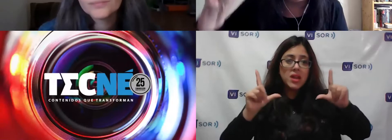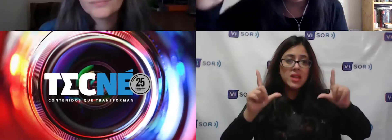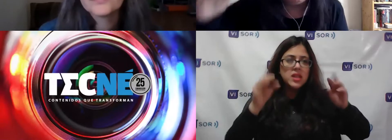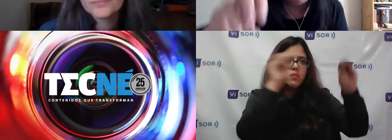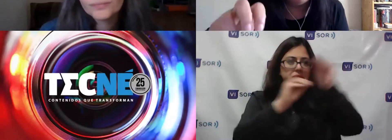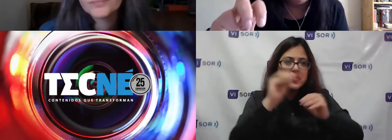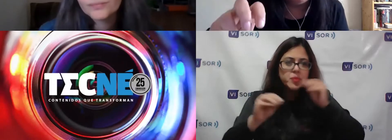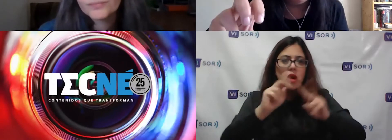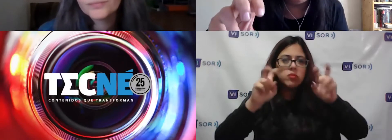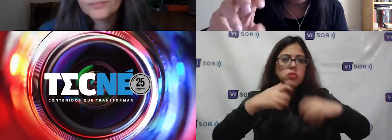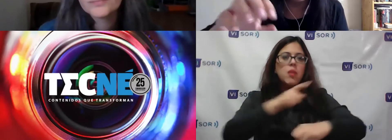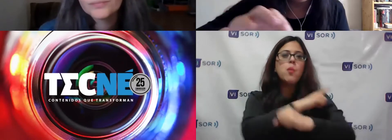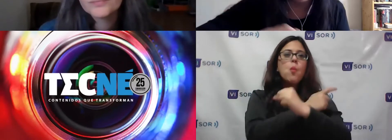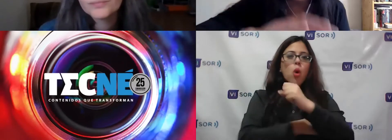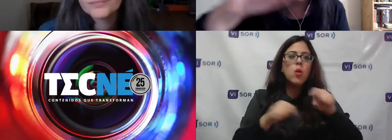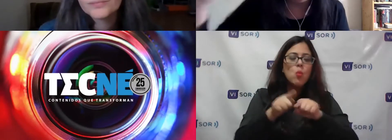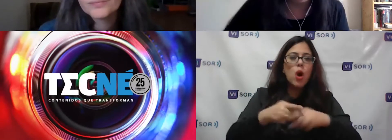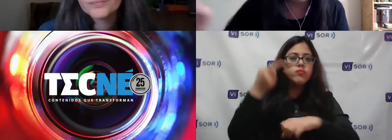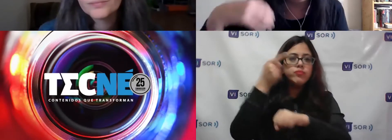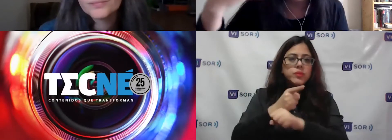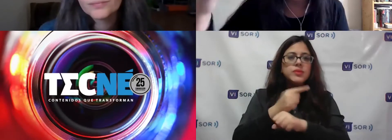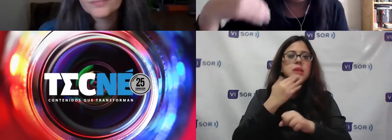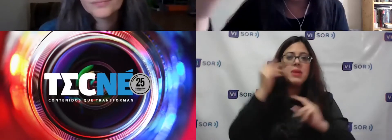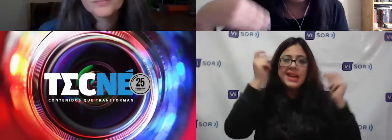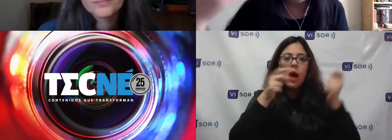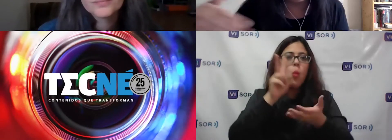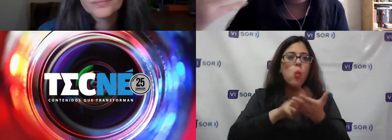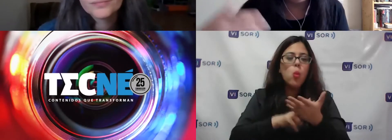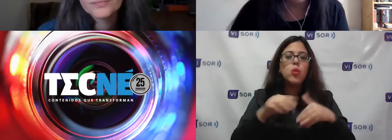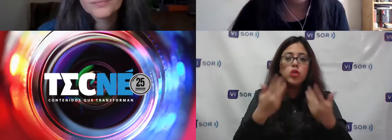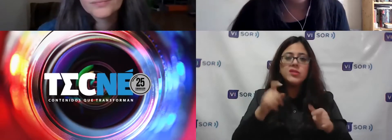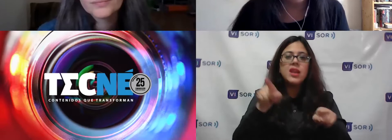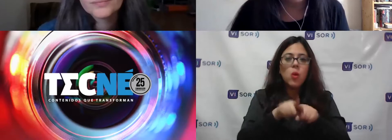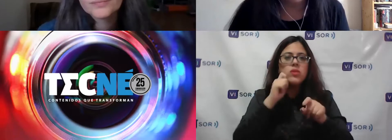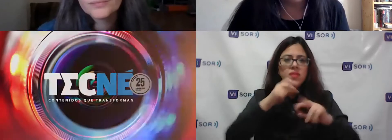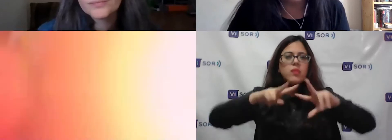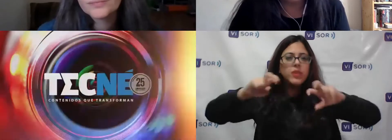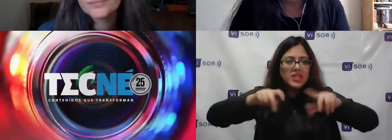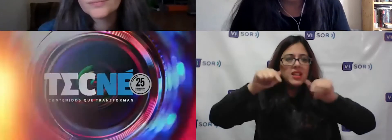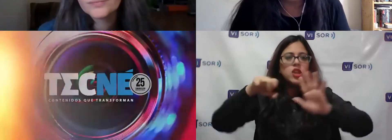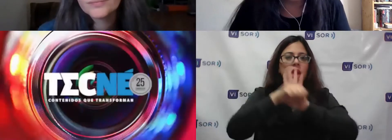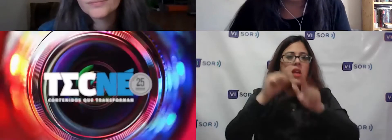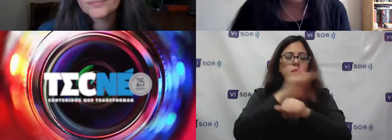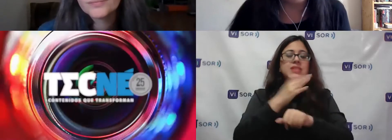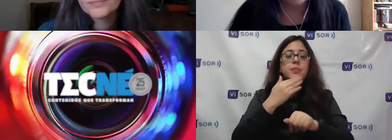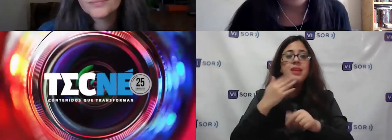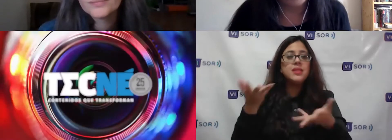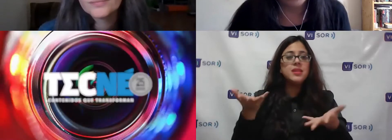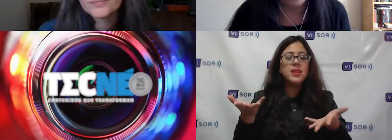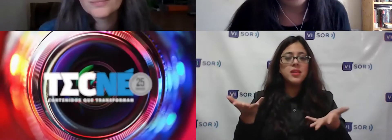que las impone de alguna manera y crea una herramienta o sea es un poco escarbar la película y fue una película muy